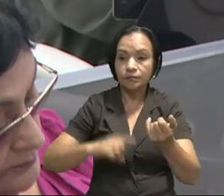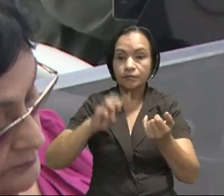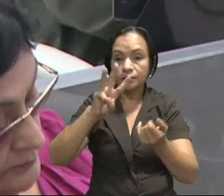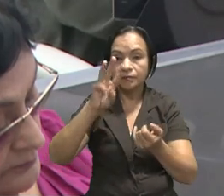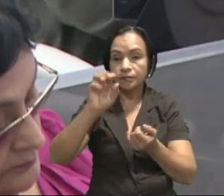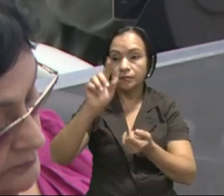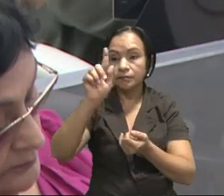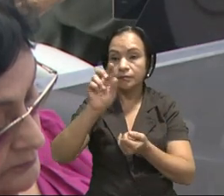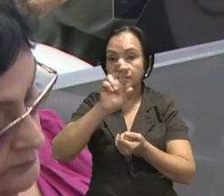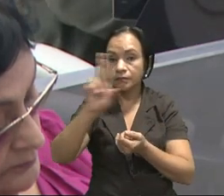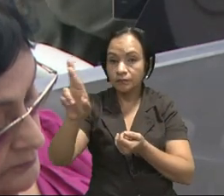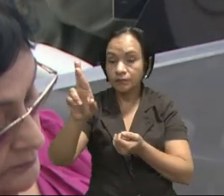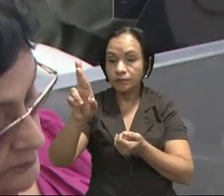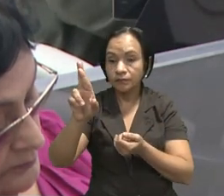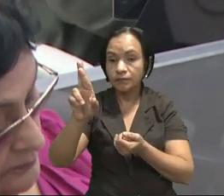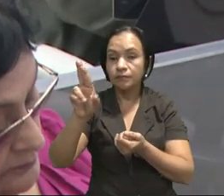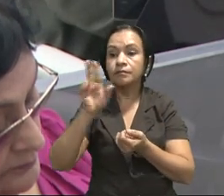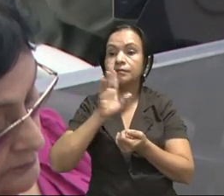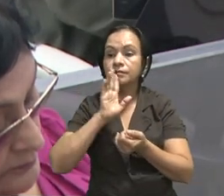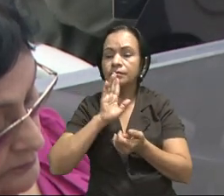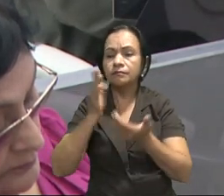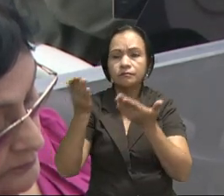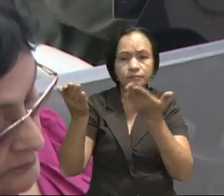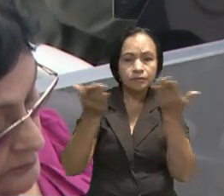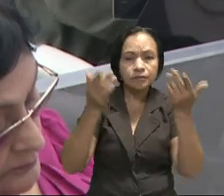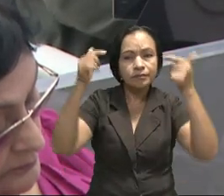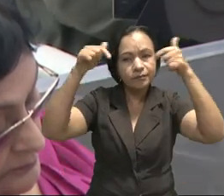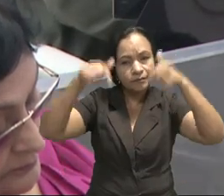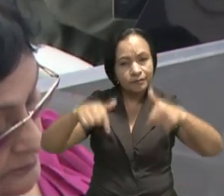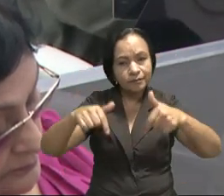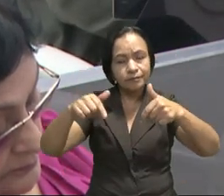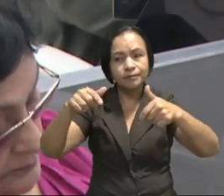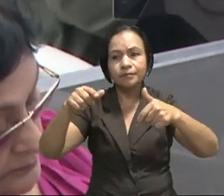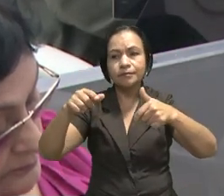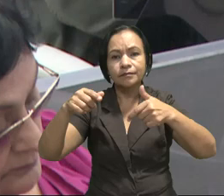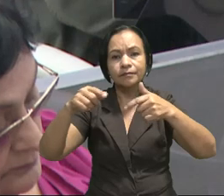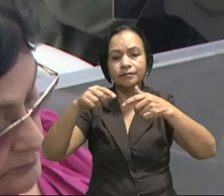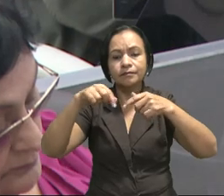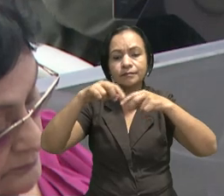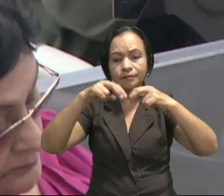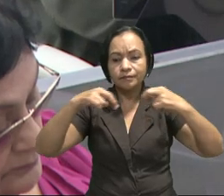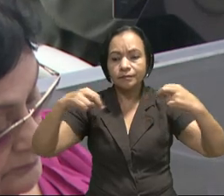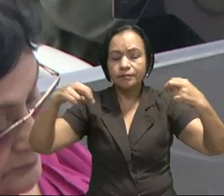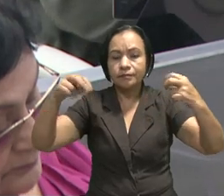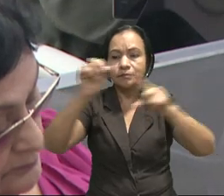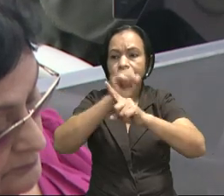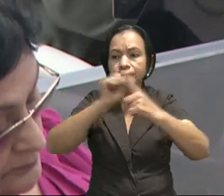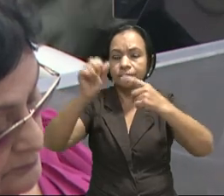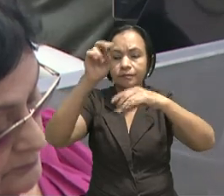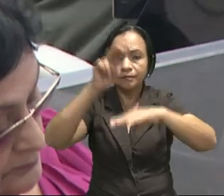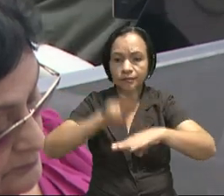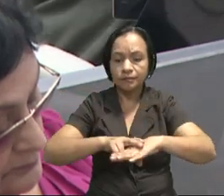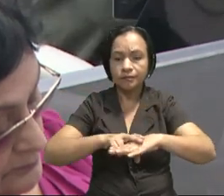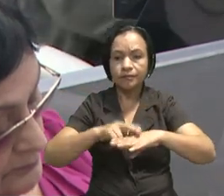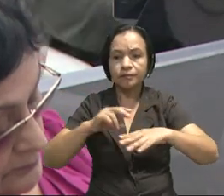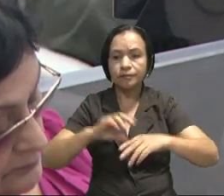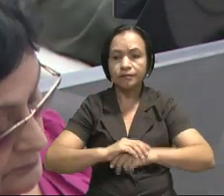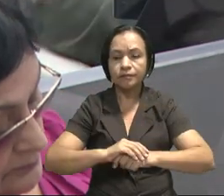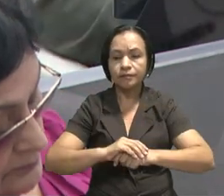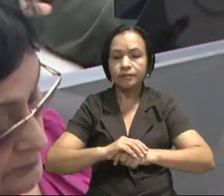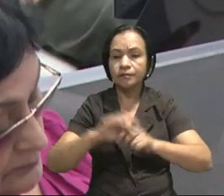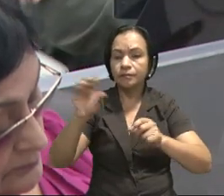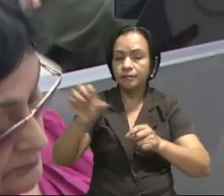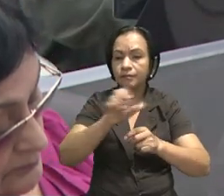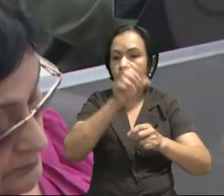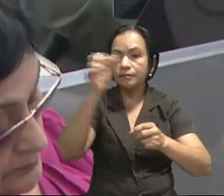Espinosa, que ahora esgrime sus inquietudes aquí en el pleno de esta Asamblea Nacional. Y por